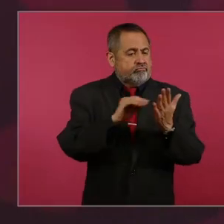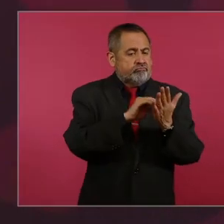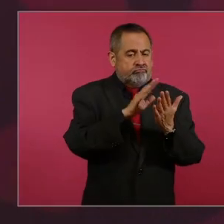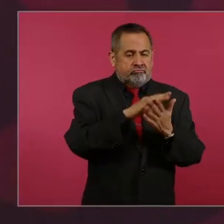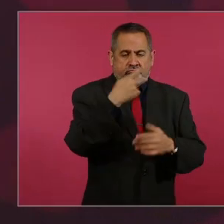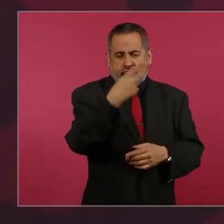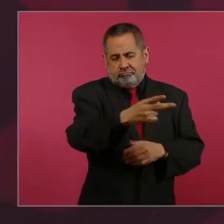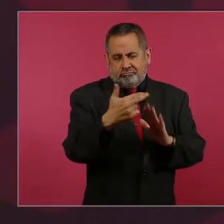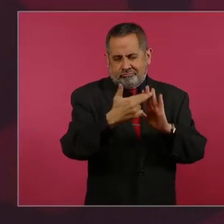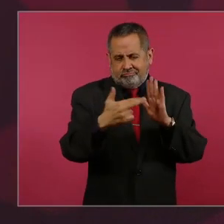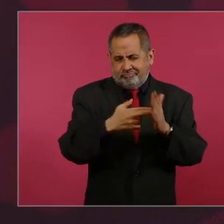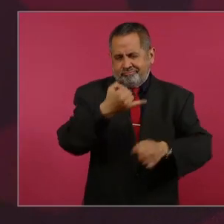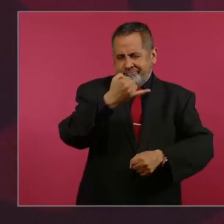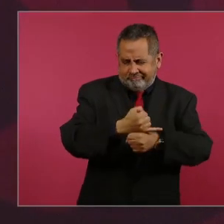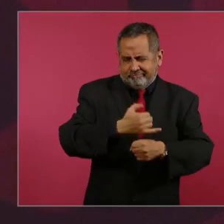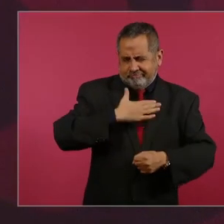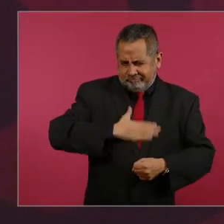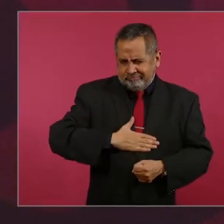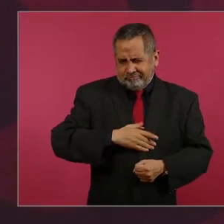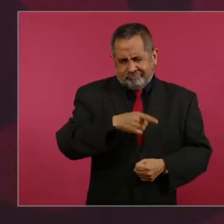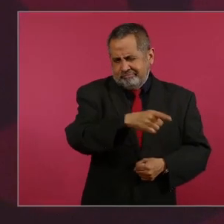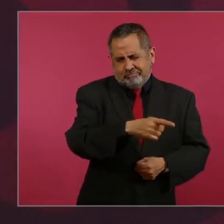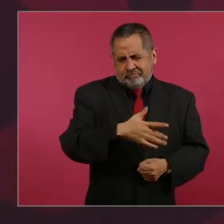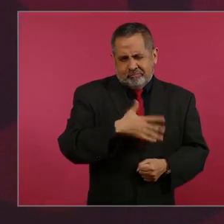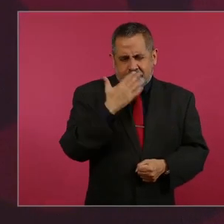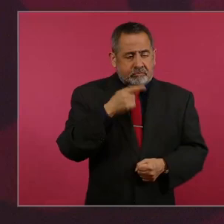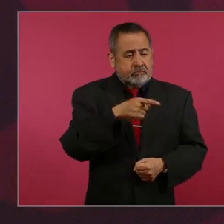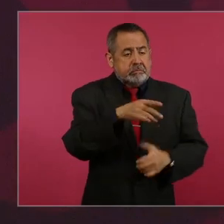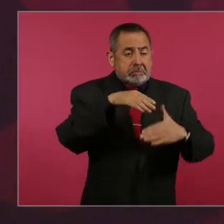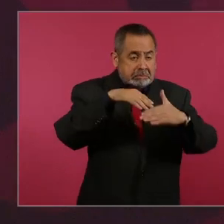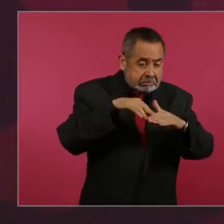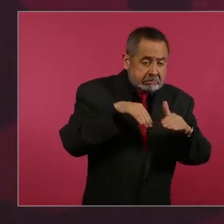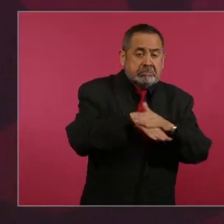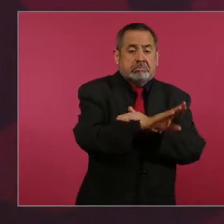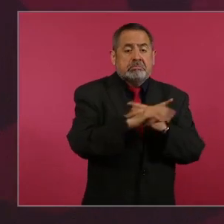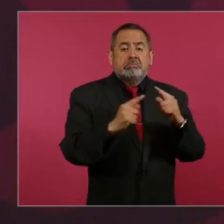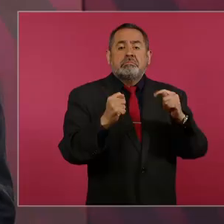injustas, inhumanas, van a los templos,